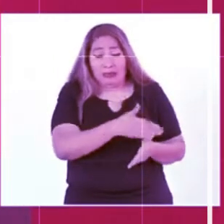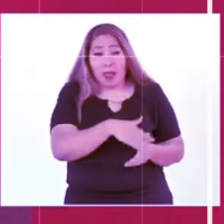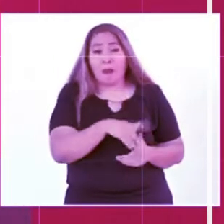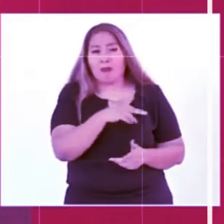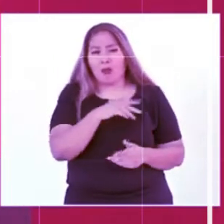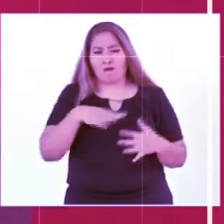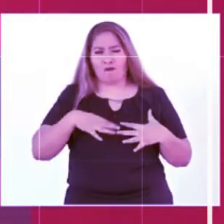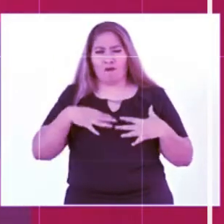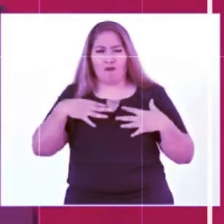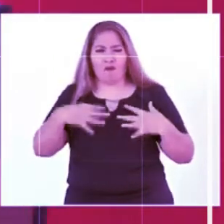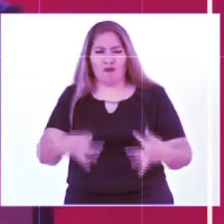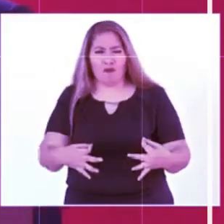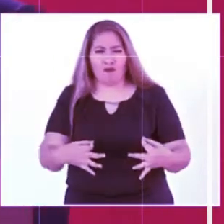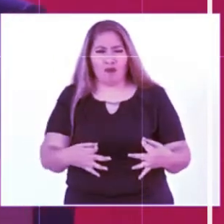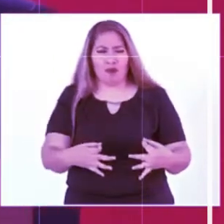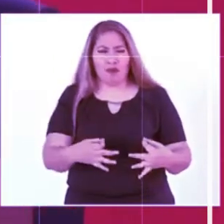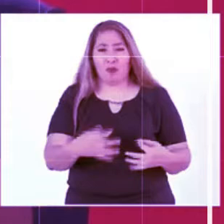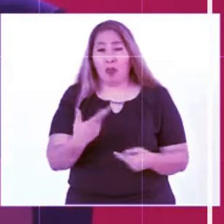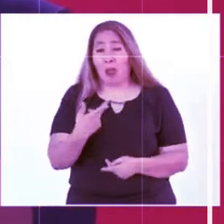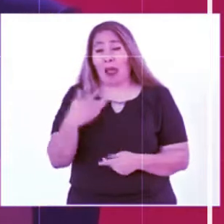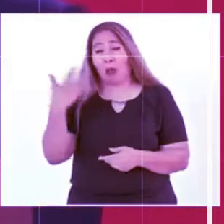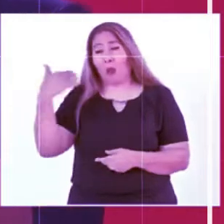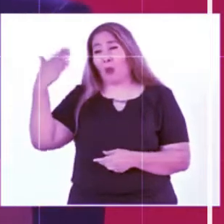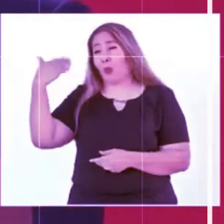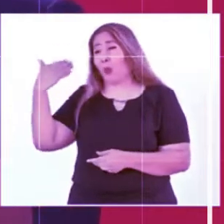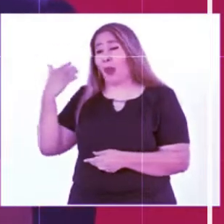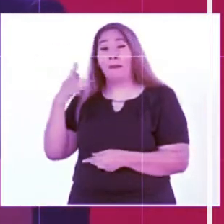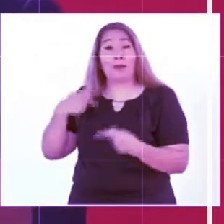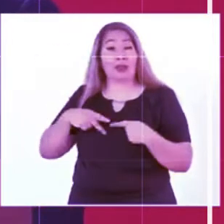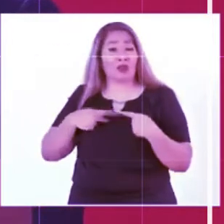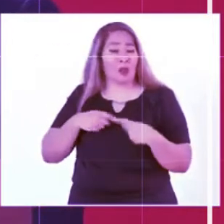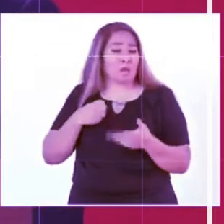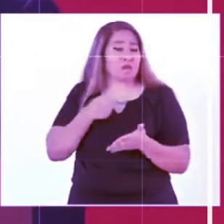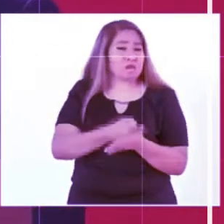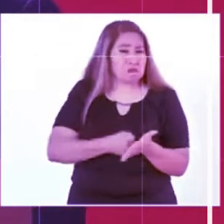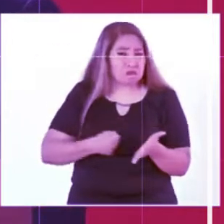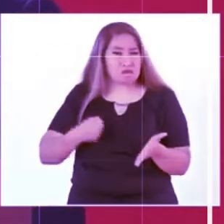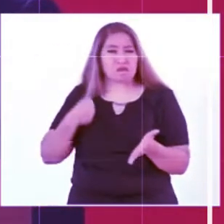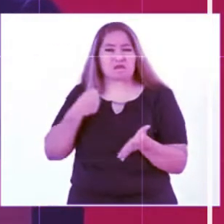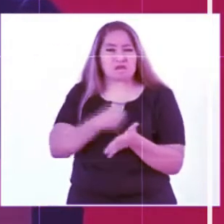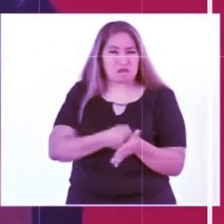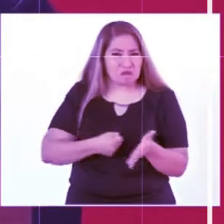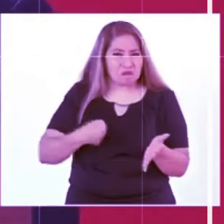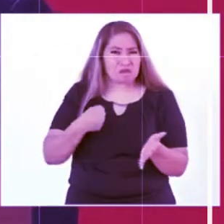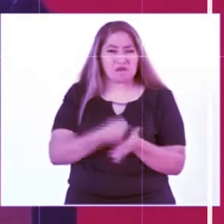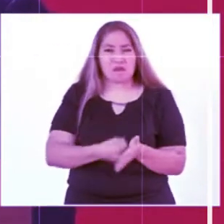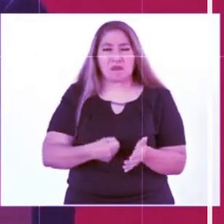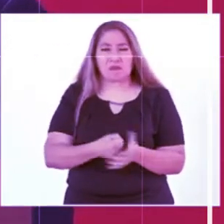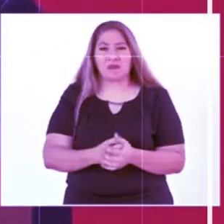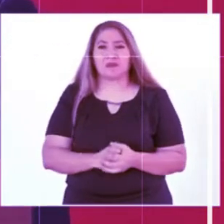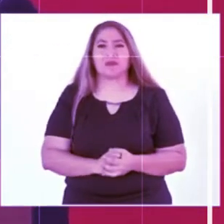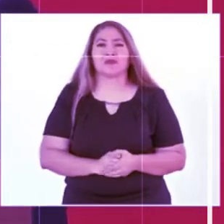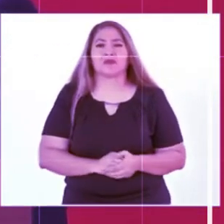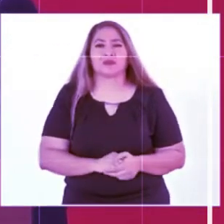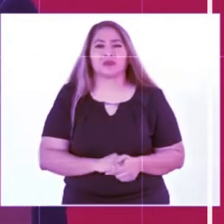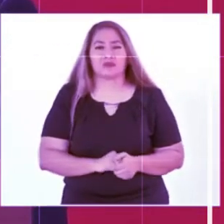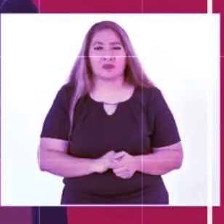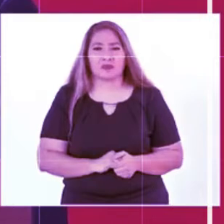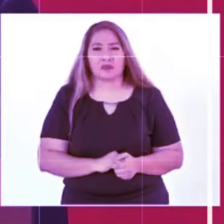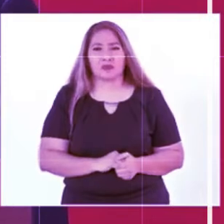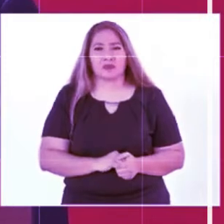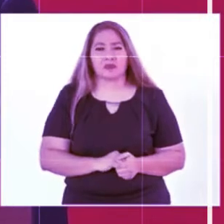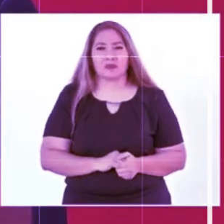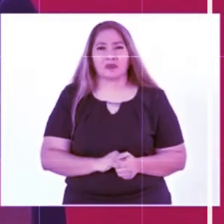Sus fundadores fueron gente de lucha en el más amplio sentido de la palabra,